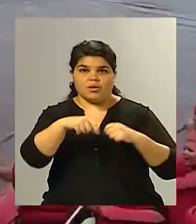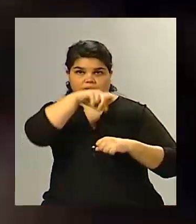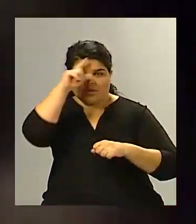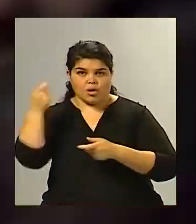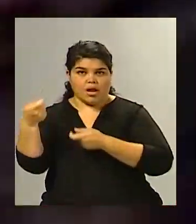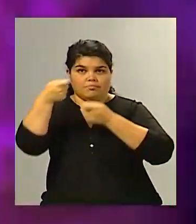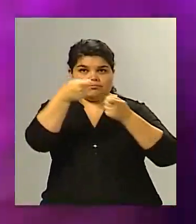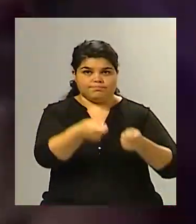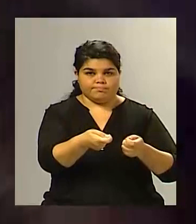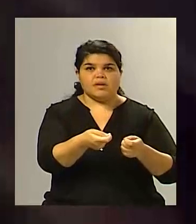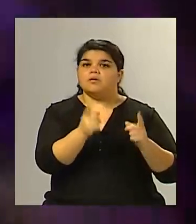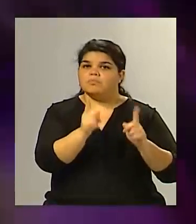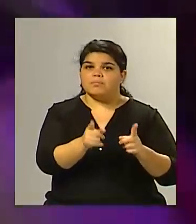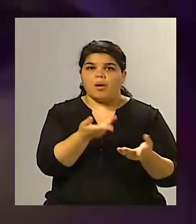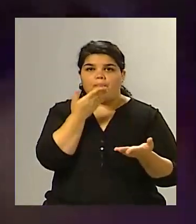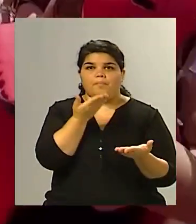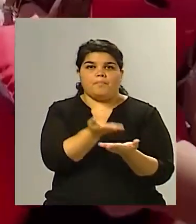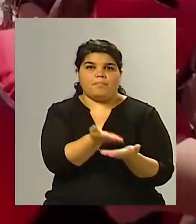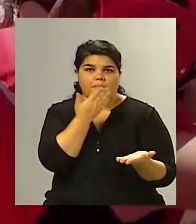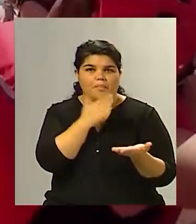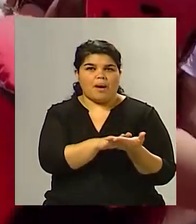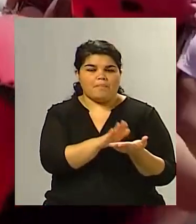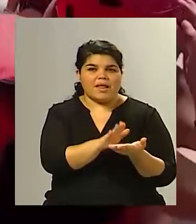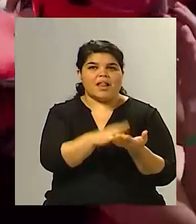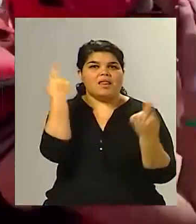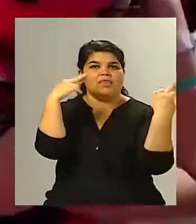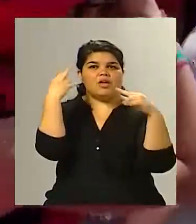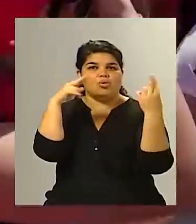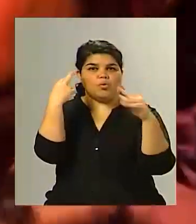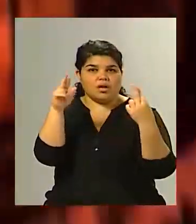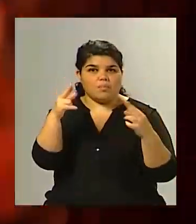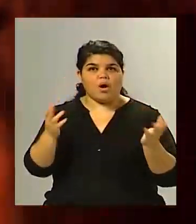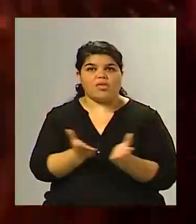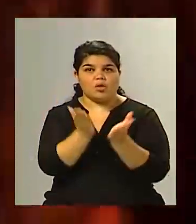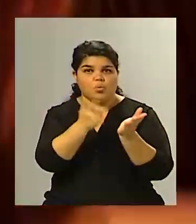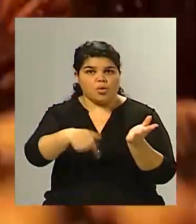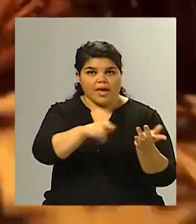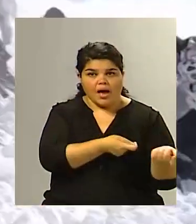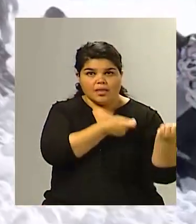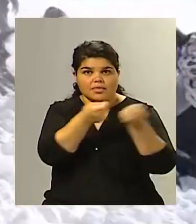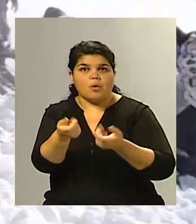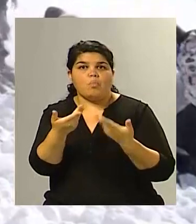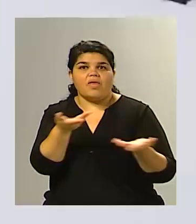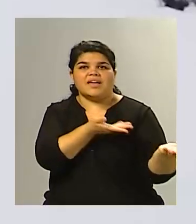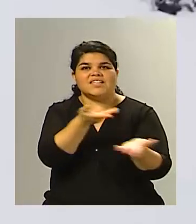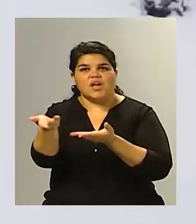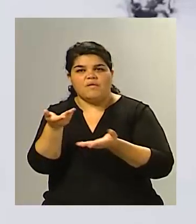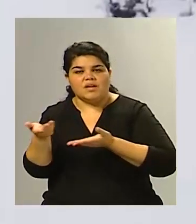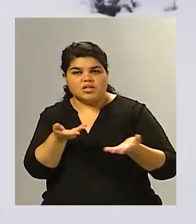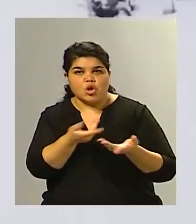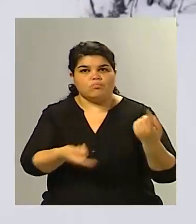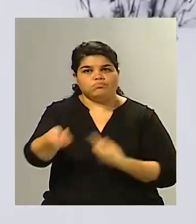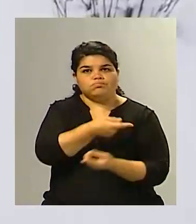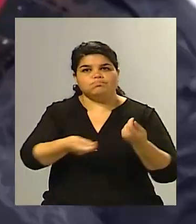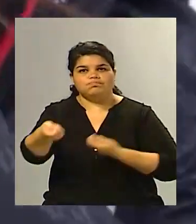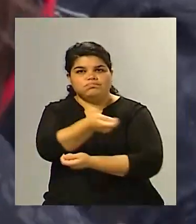viajes soliciten el certificado de turismo estudiantil para poder brindar ese servicio y para poder sin duda operar en